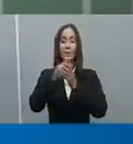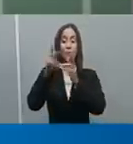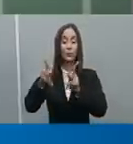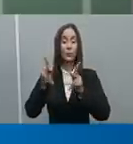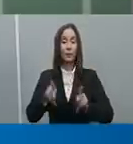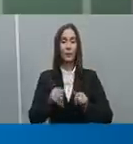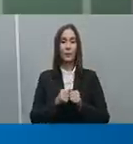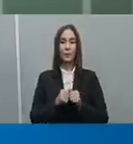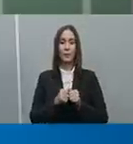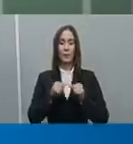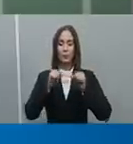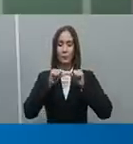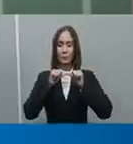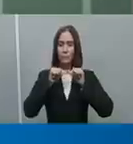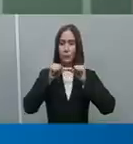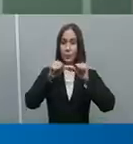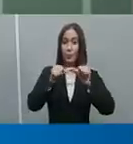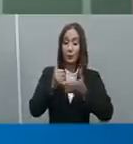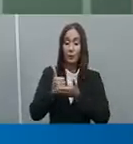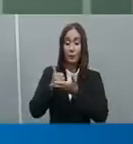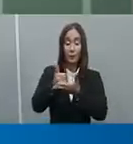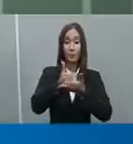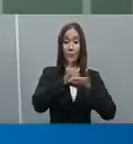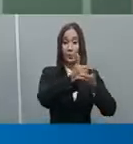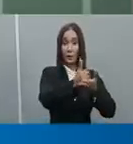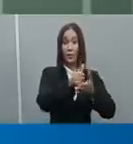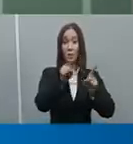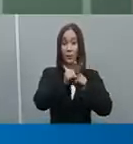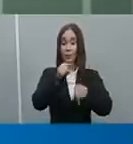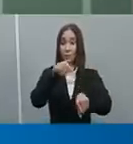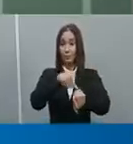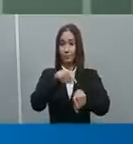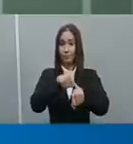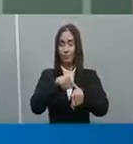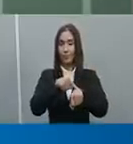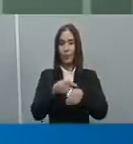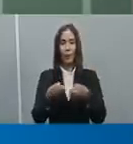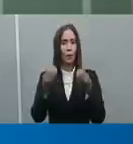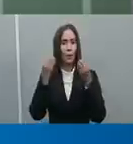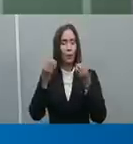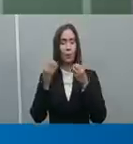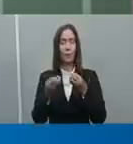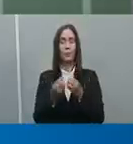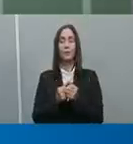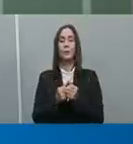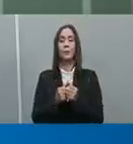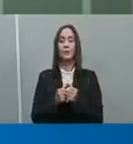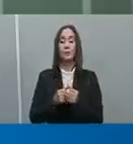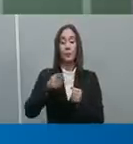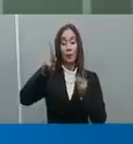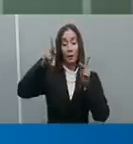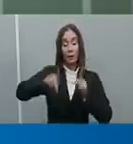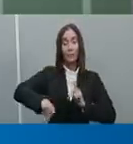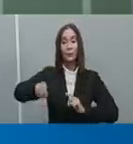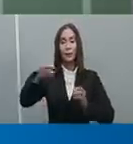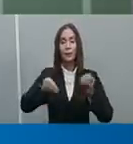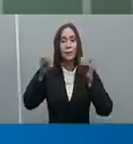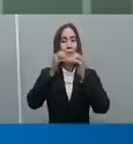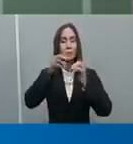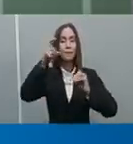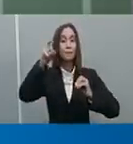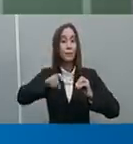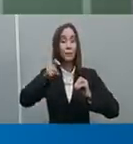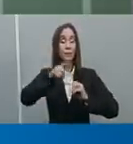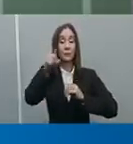a seguir al lado de ustedes también en este momento, extendiendo una mano amiga a los que necesitan apoyo,